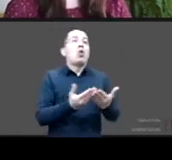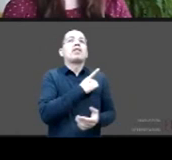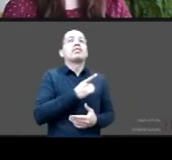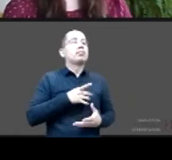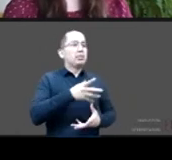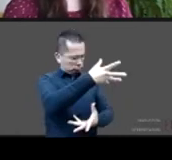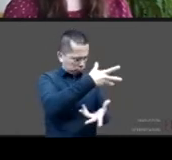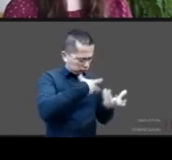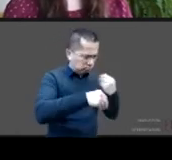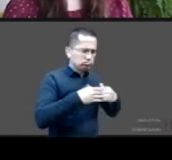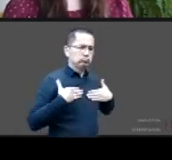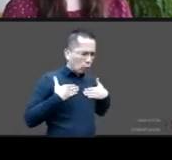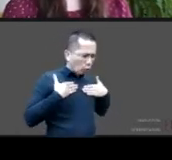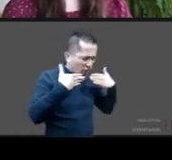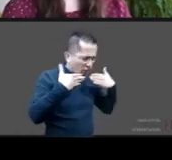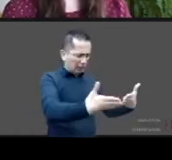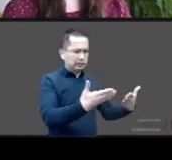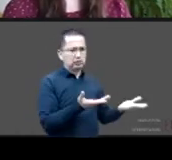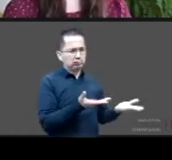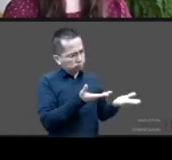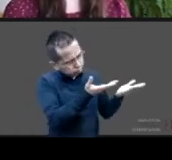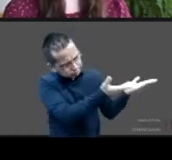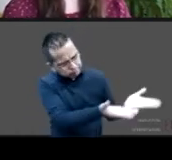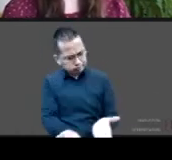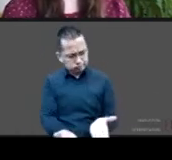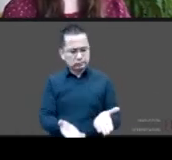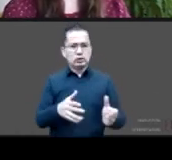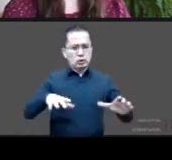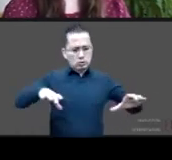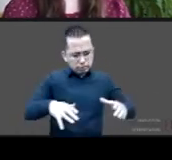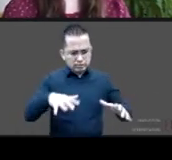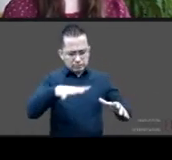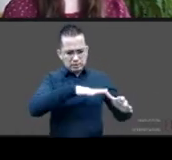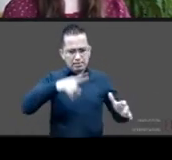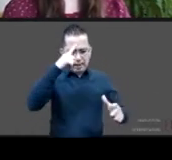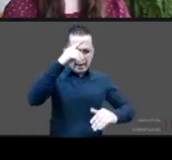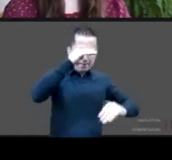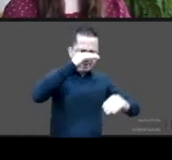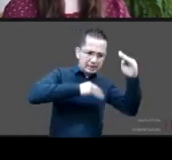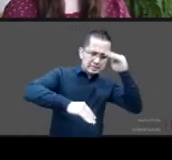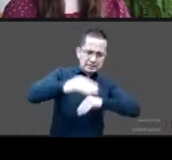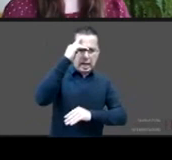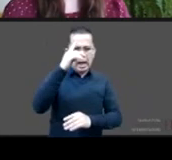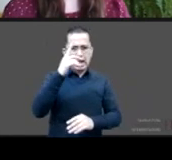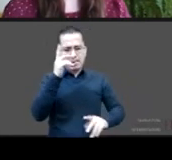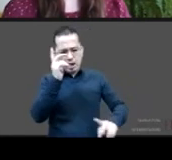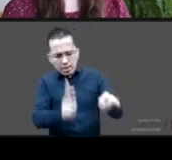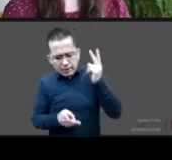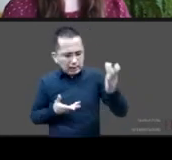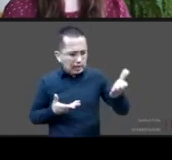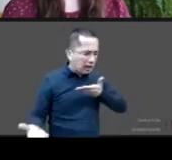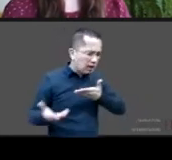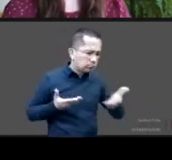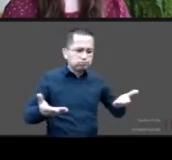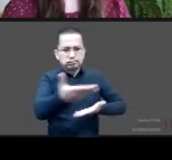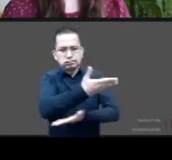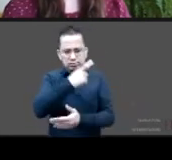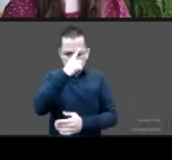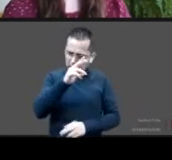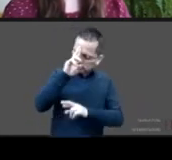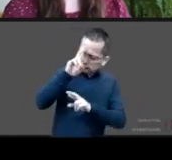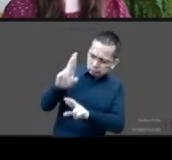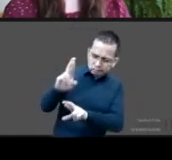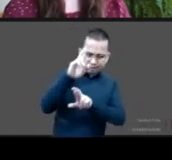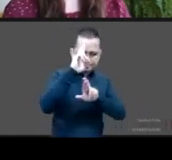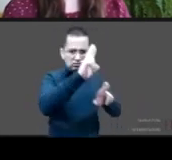espacios de reflexión de revaloración de dignificación y lo es lo que nosotros llamamos